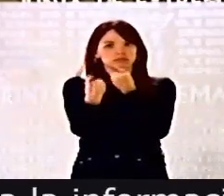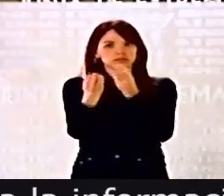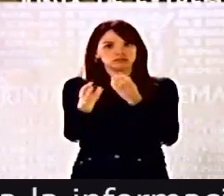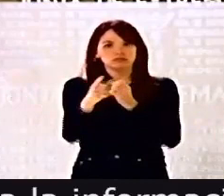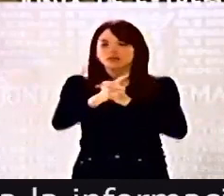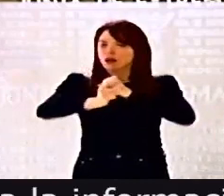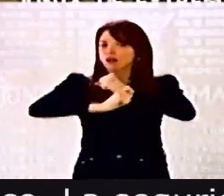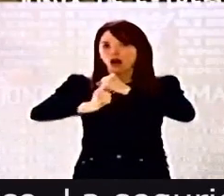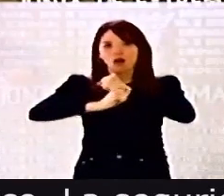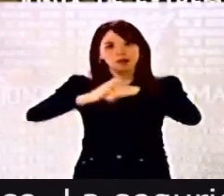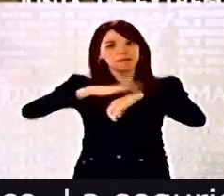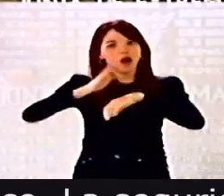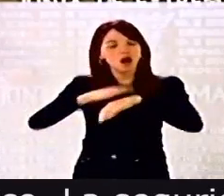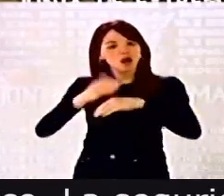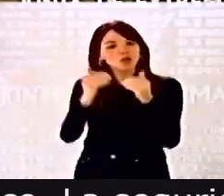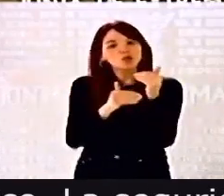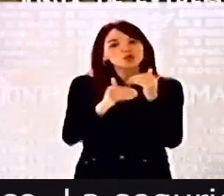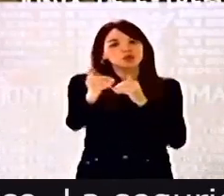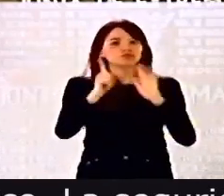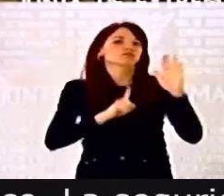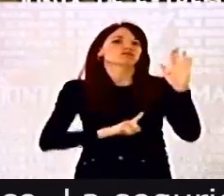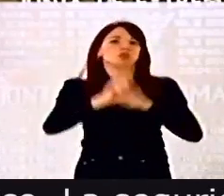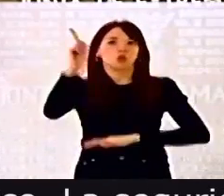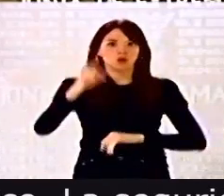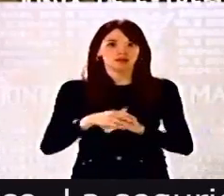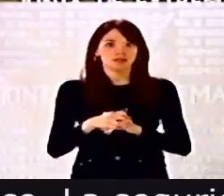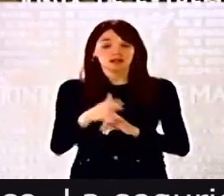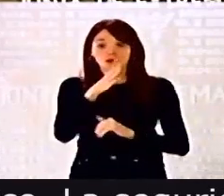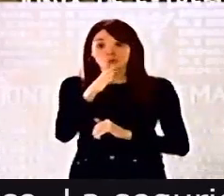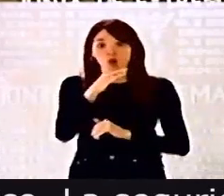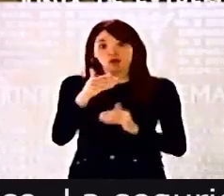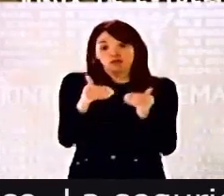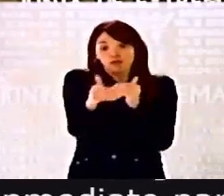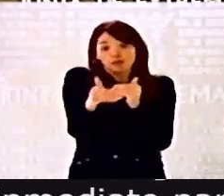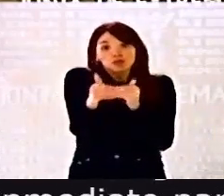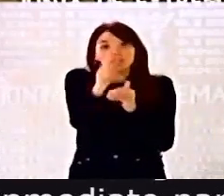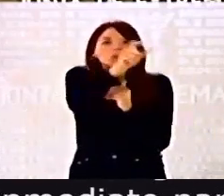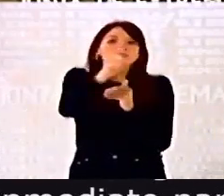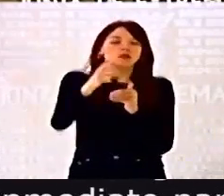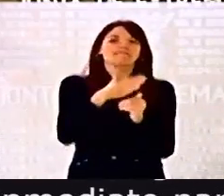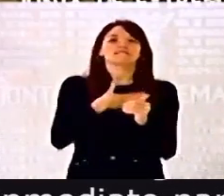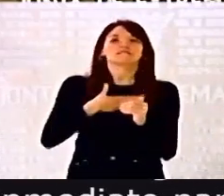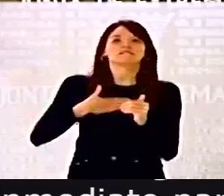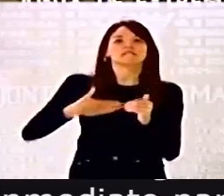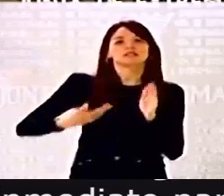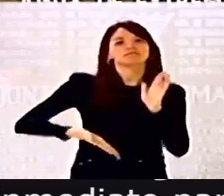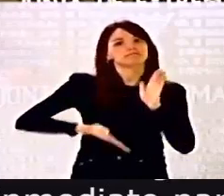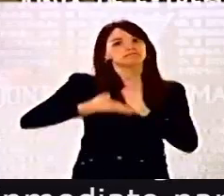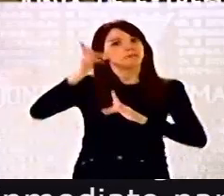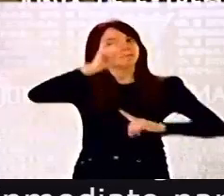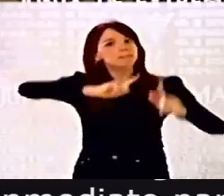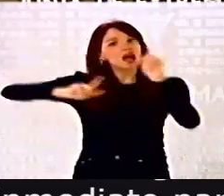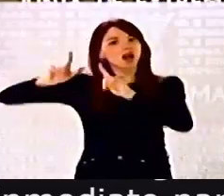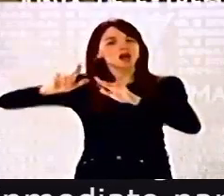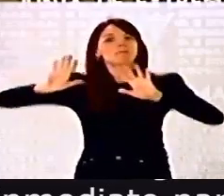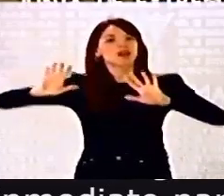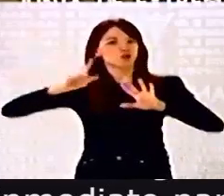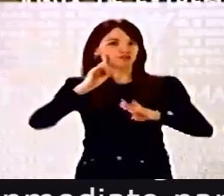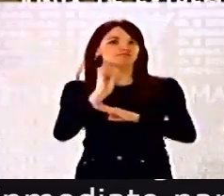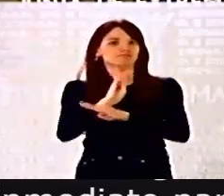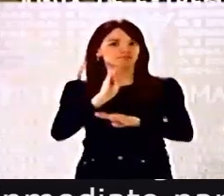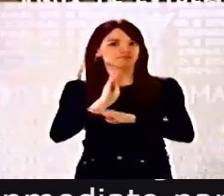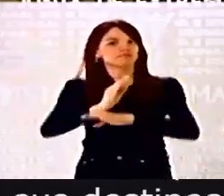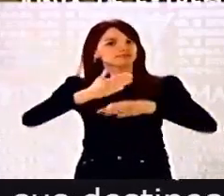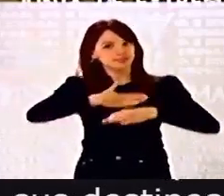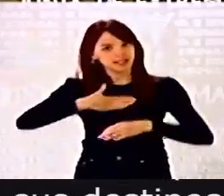claves del futuro inmediato para los viajeros, que demandarán en sus escapadas que sus destinos sean seguros. Para ello, se ha